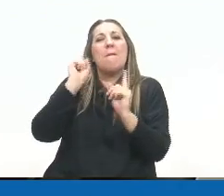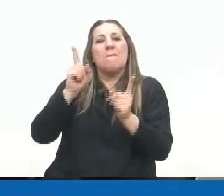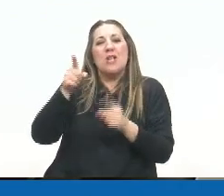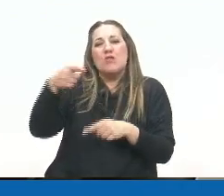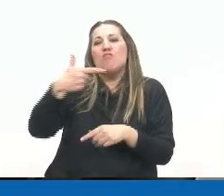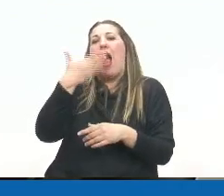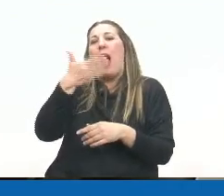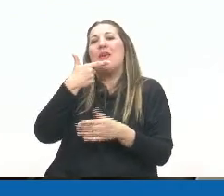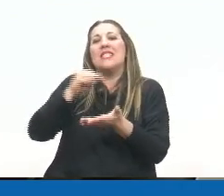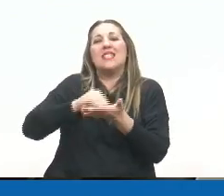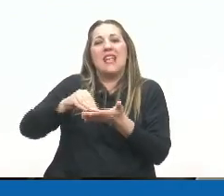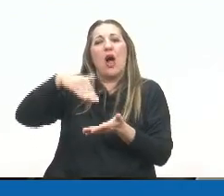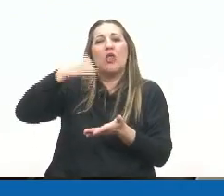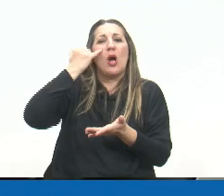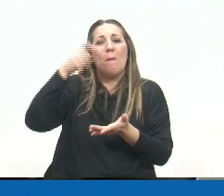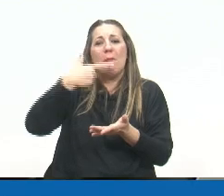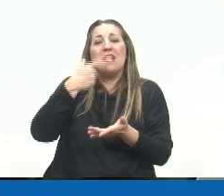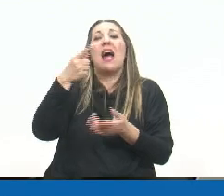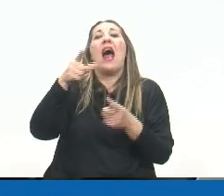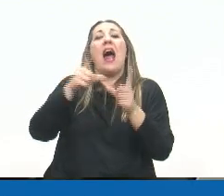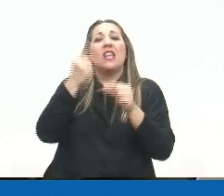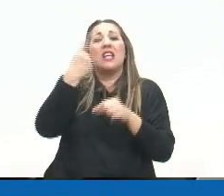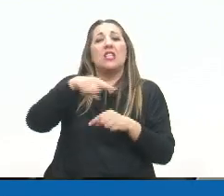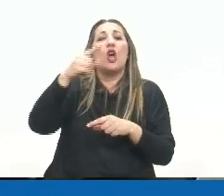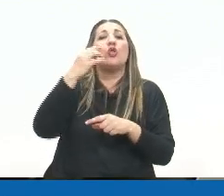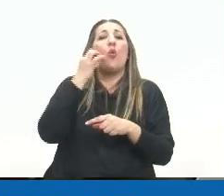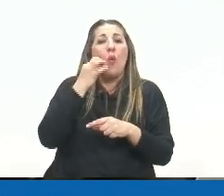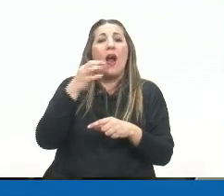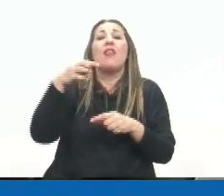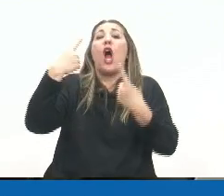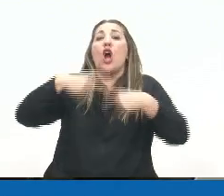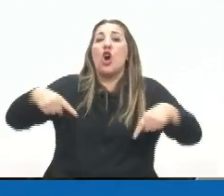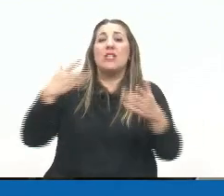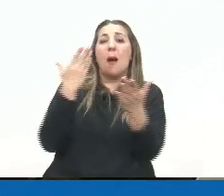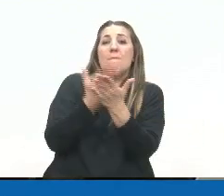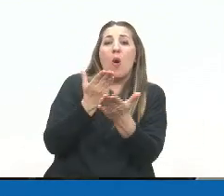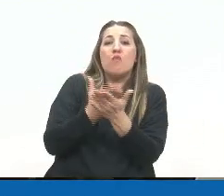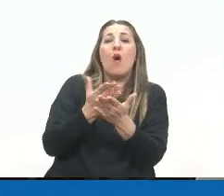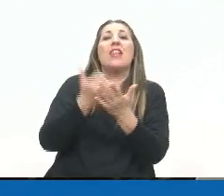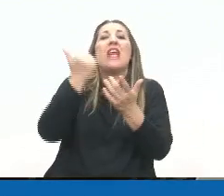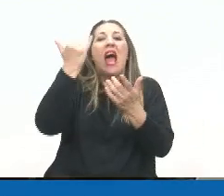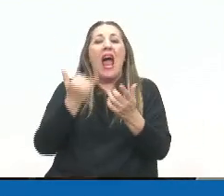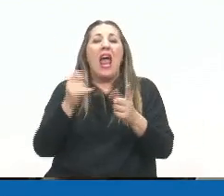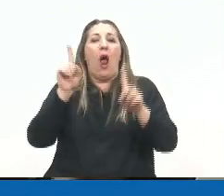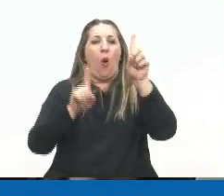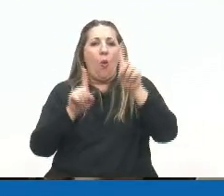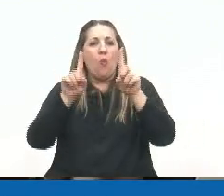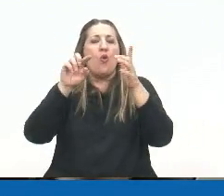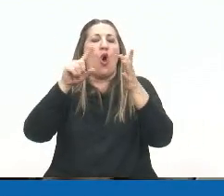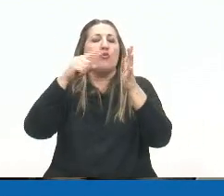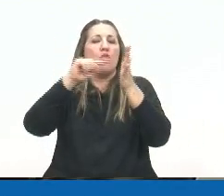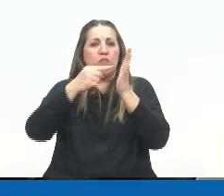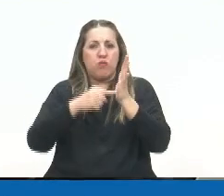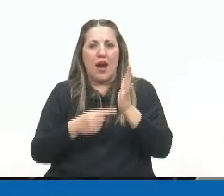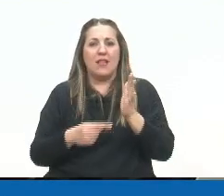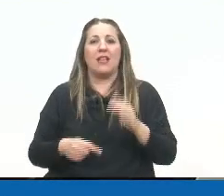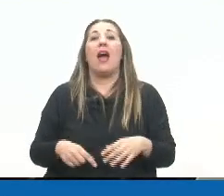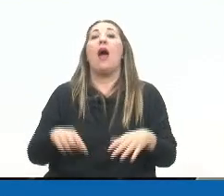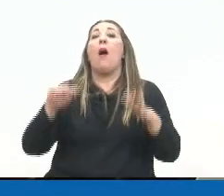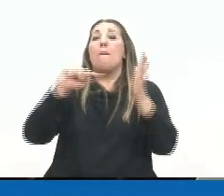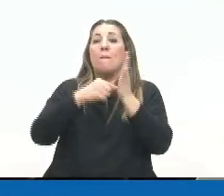mayans el artículo 140 dice es moción de orden toda proposición que tenga alguno de los siguientes objetos y el inciso